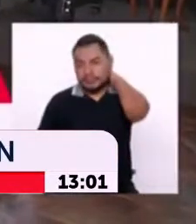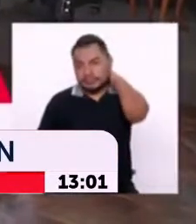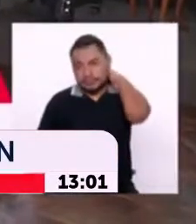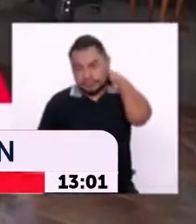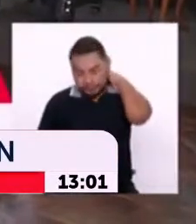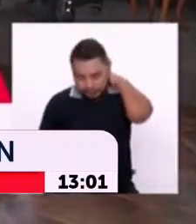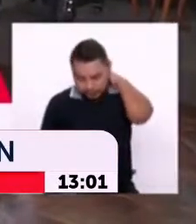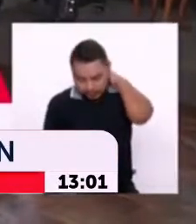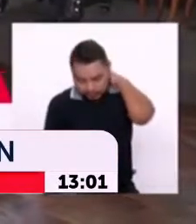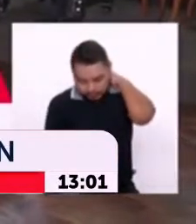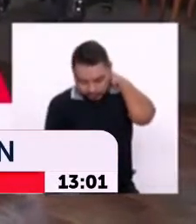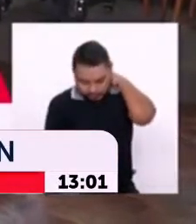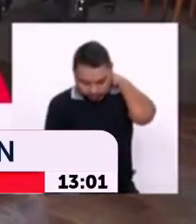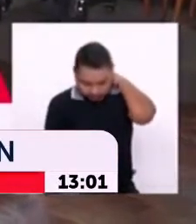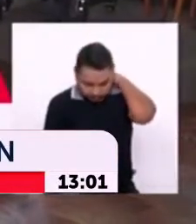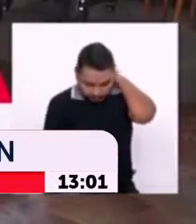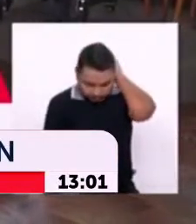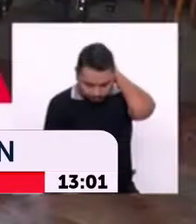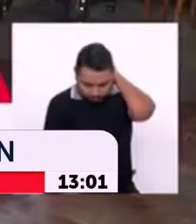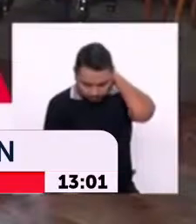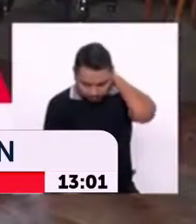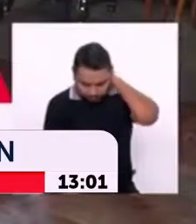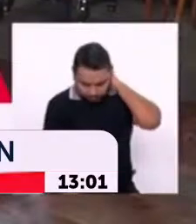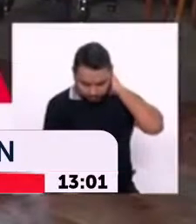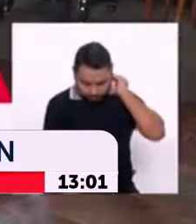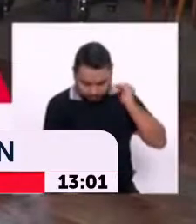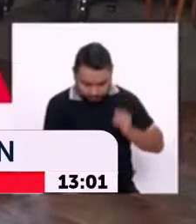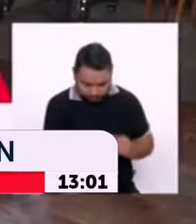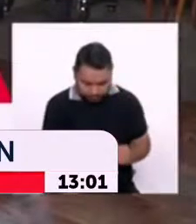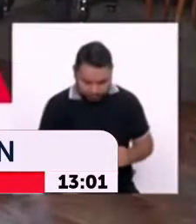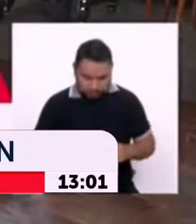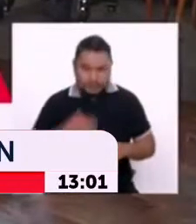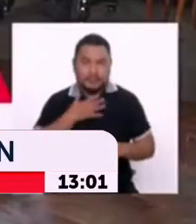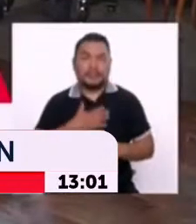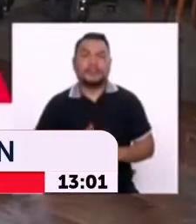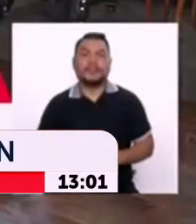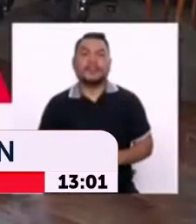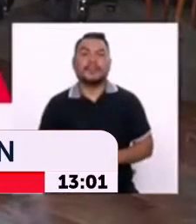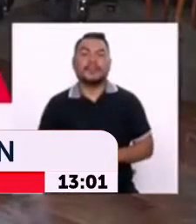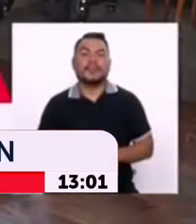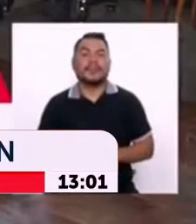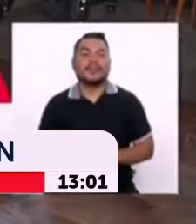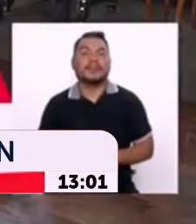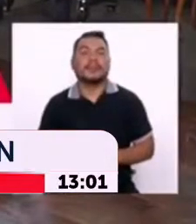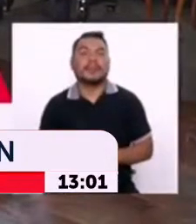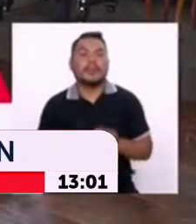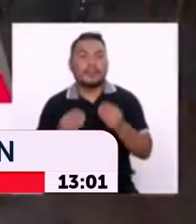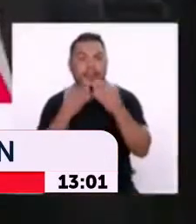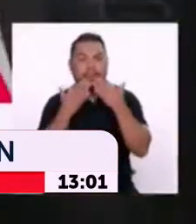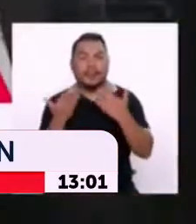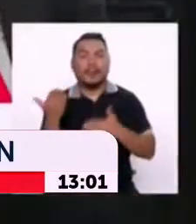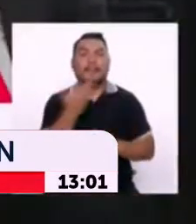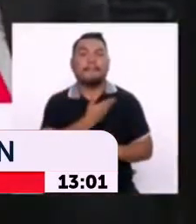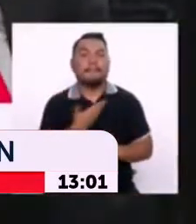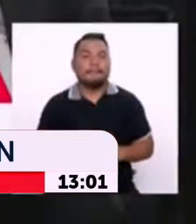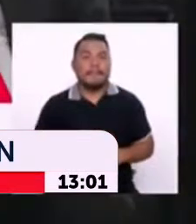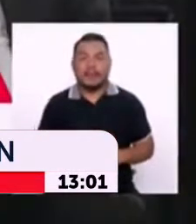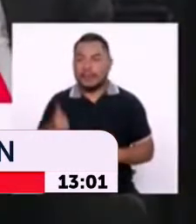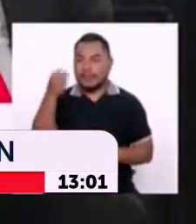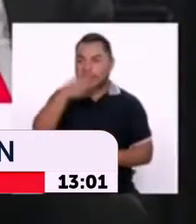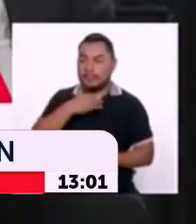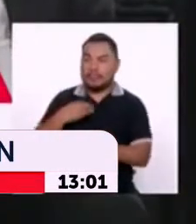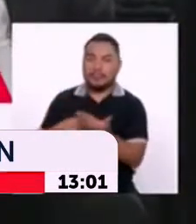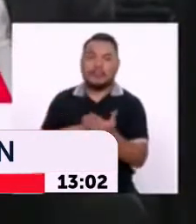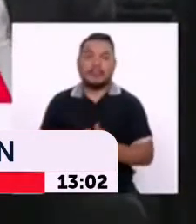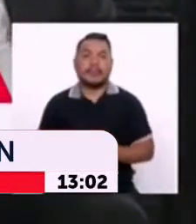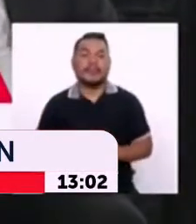palabra los ministros de Estado para que también puedan exponer sobre los avances en su sector.